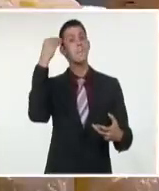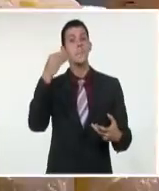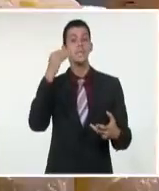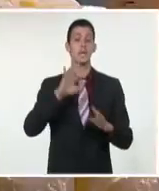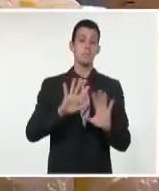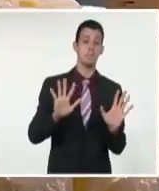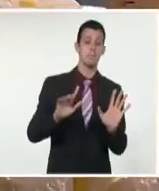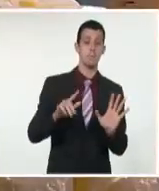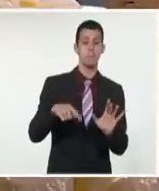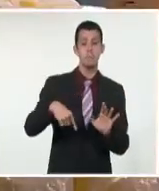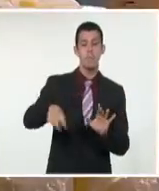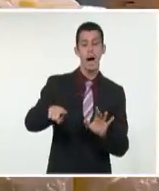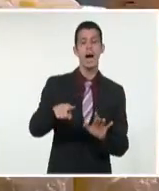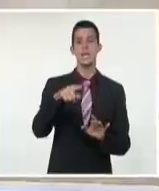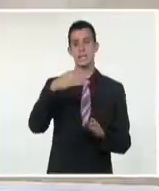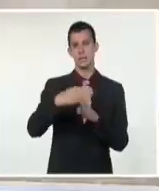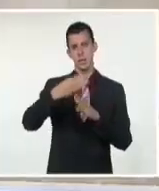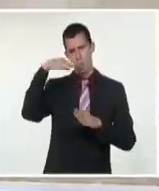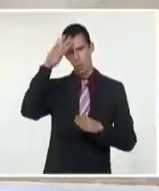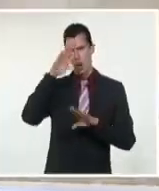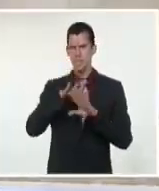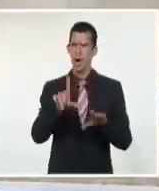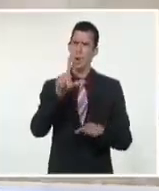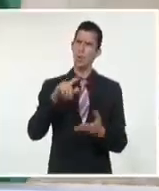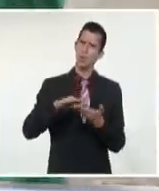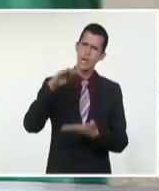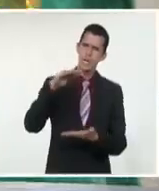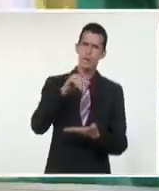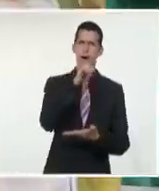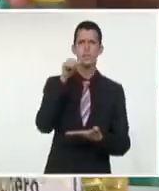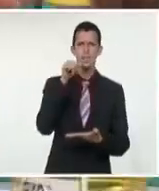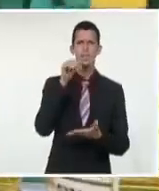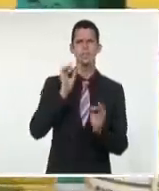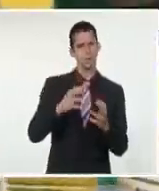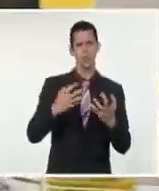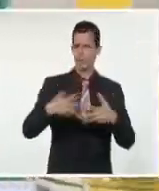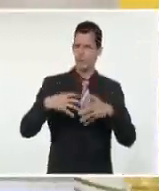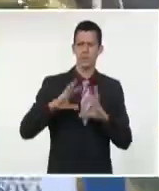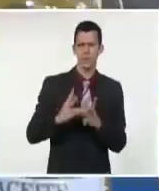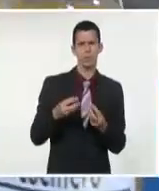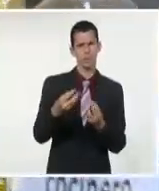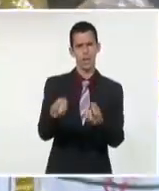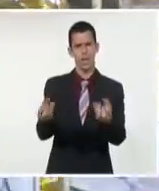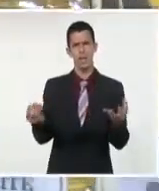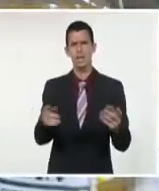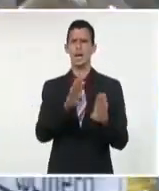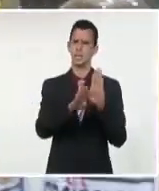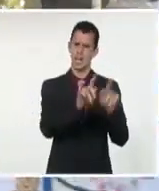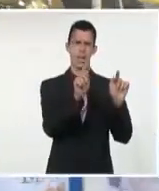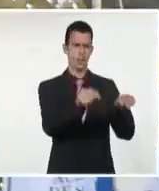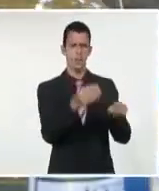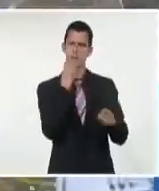de Cuba para estabilizar sin dificultad la presencia de ese producto en las cadenas de tiendas